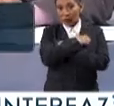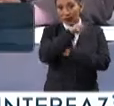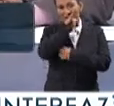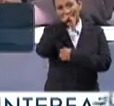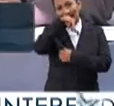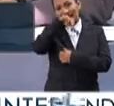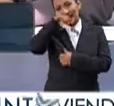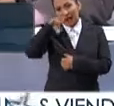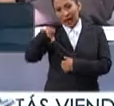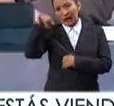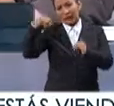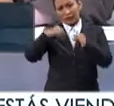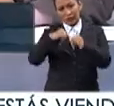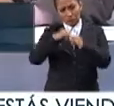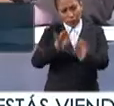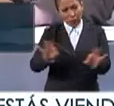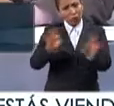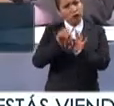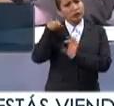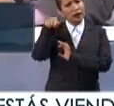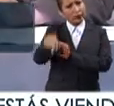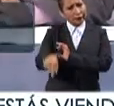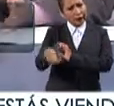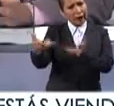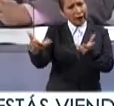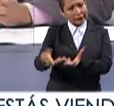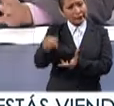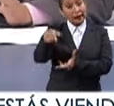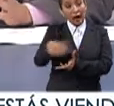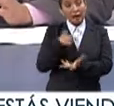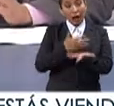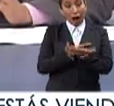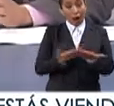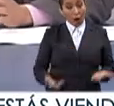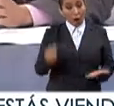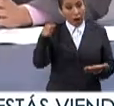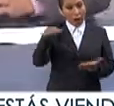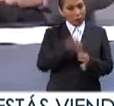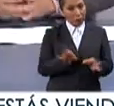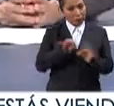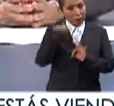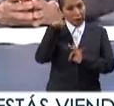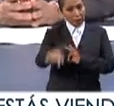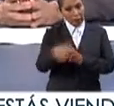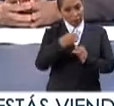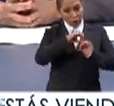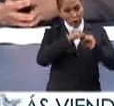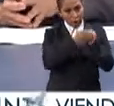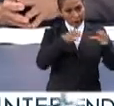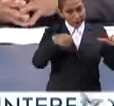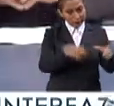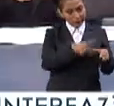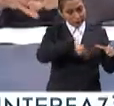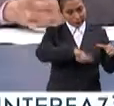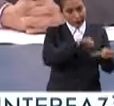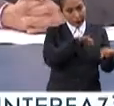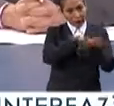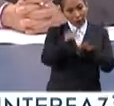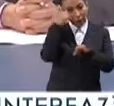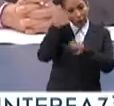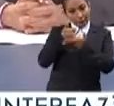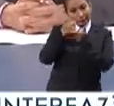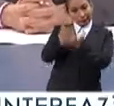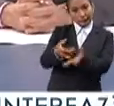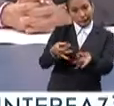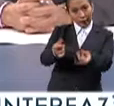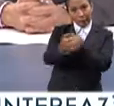una institución muy importante que se ha convertido precisamente una de las principales organizaciones que trabajan en favor